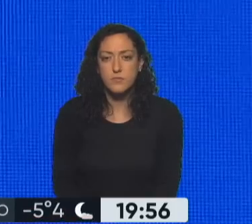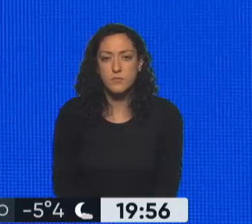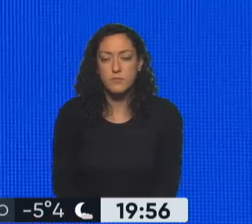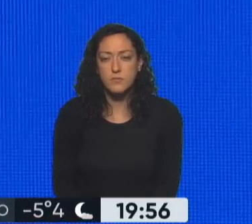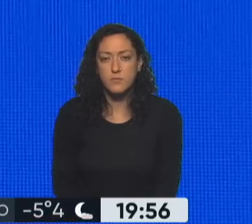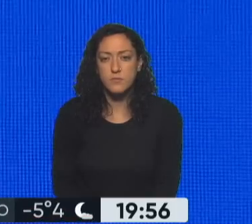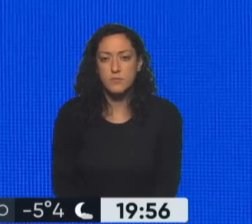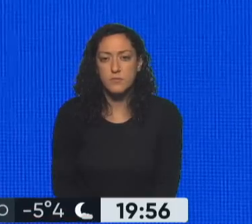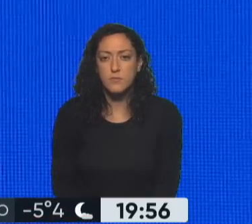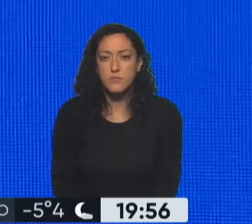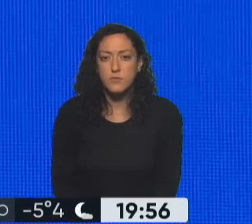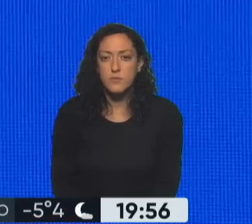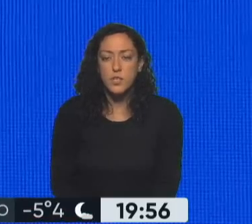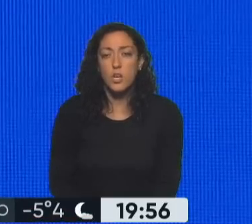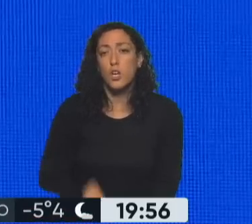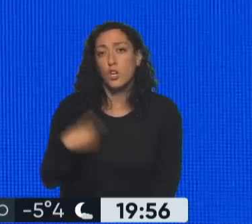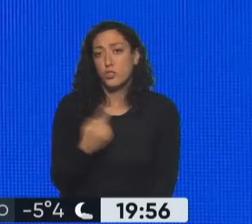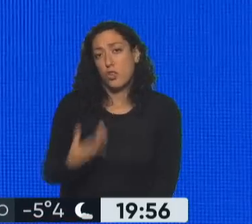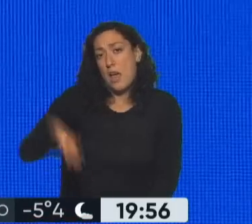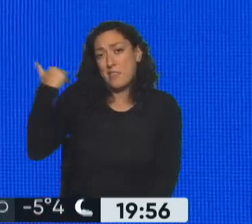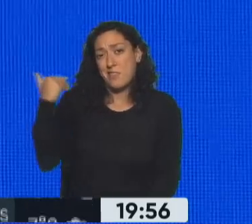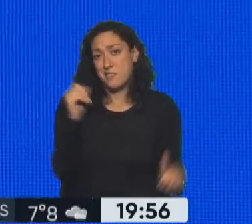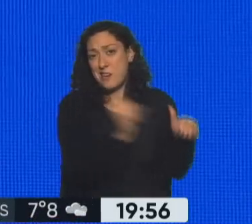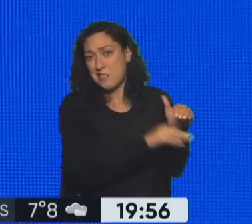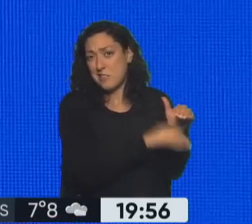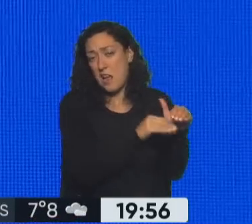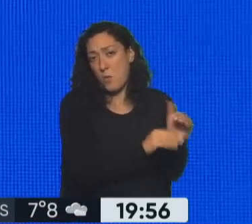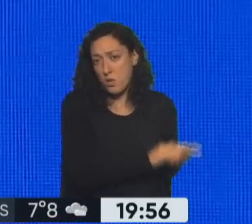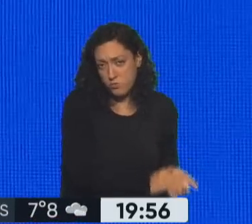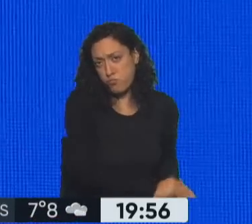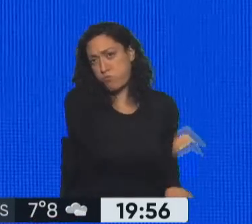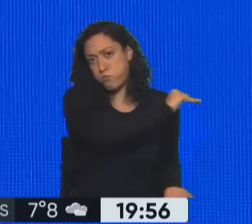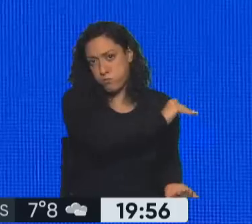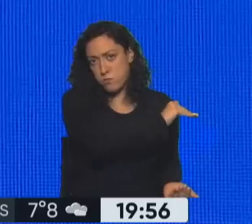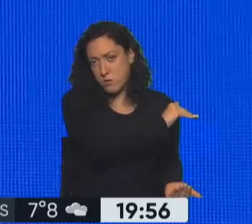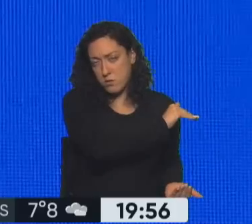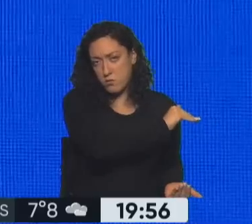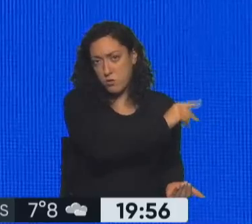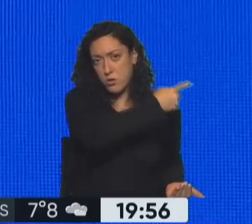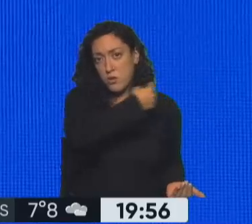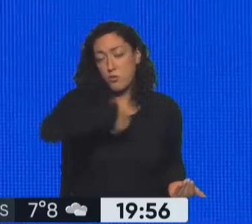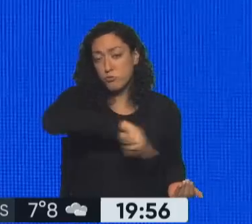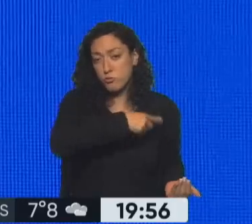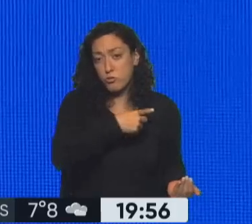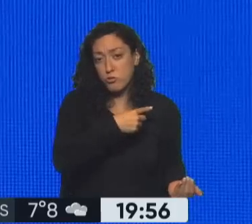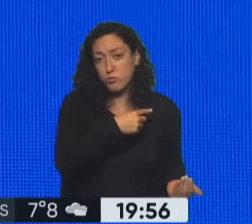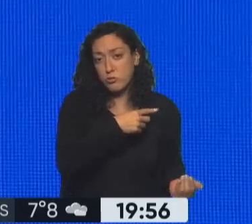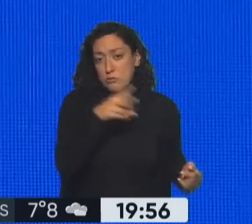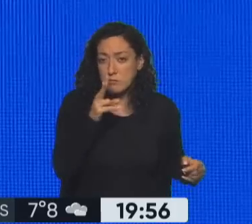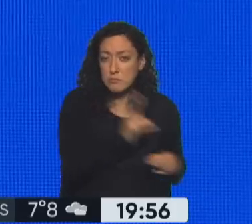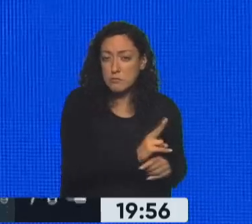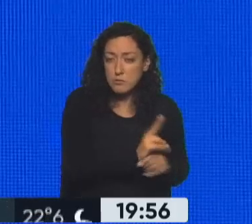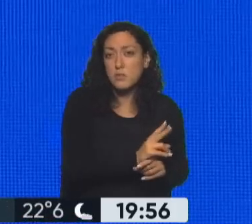el tema de, tuvimos reservas, claro, sobre todo las que pudimos sentarnos también